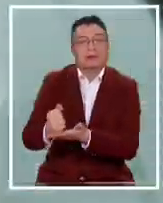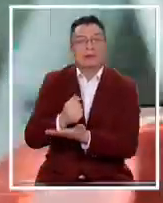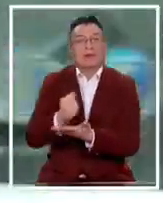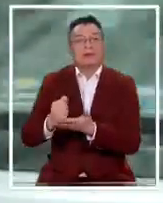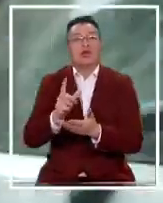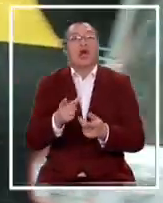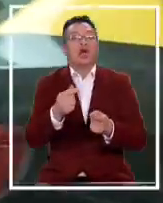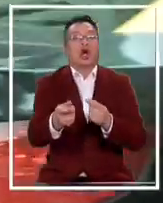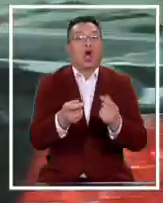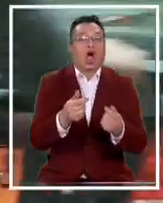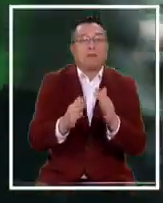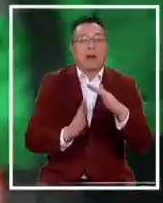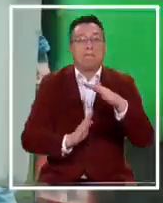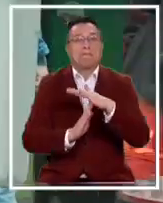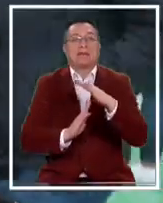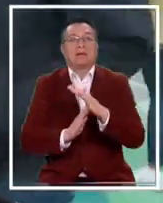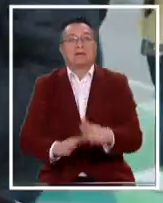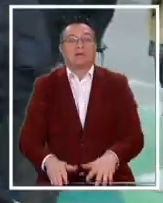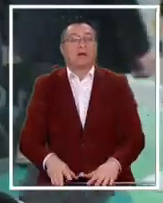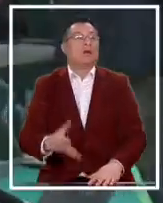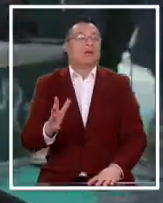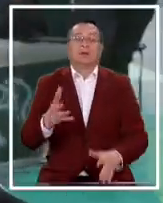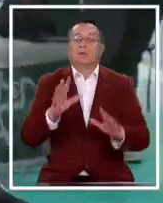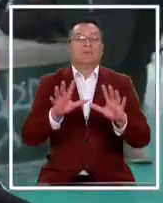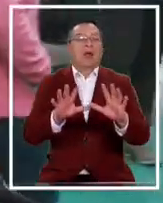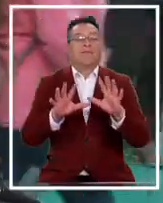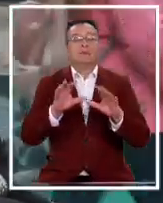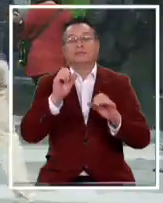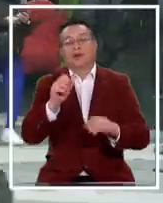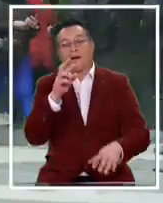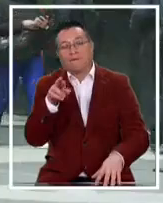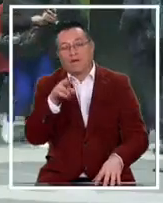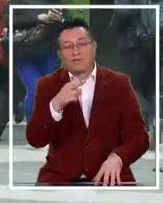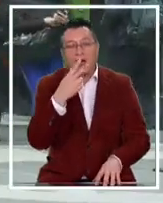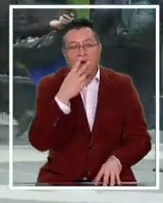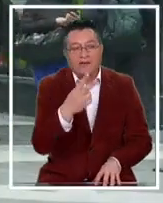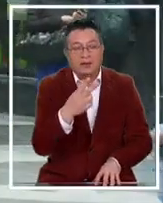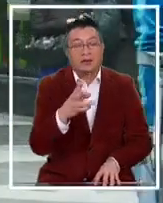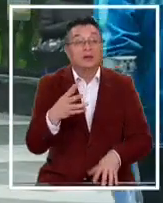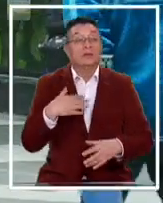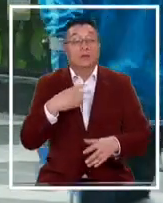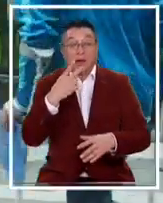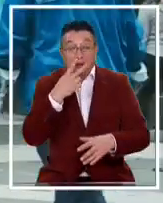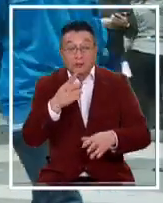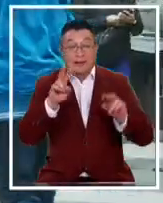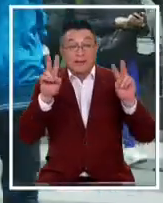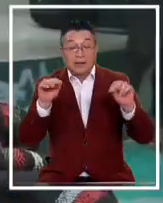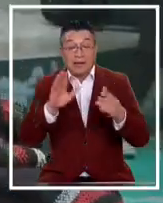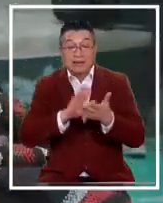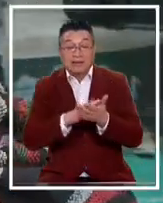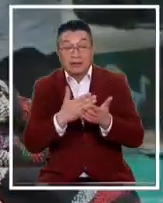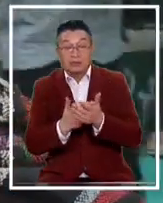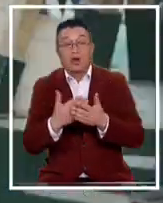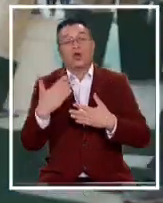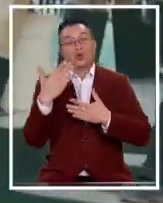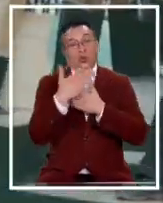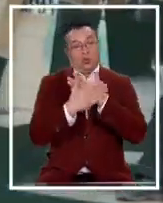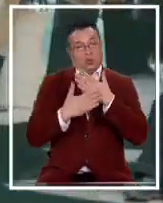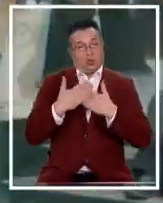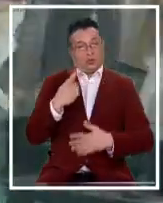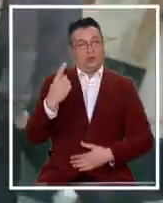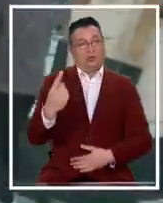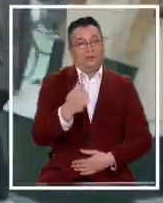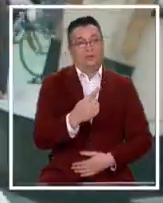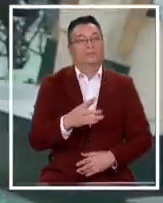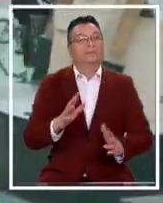o compras pendientes. Es maravilloso volver a ver todo esto, pero si vemos por la parte sanitaria, autocuidado. No me